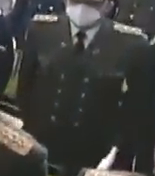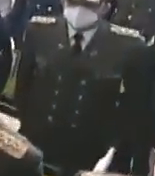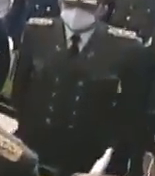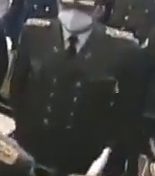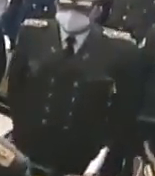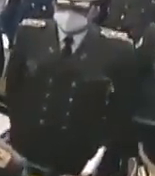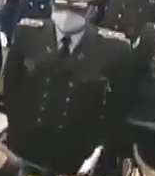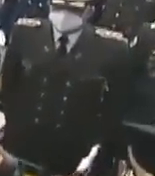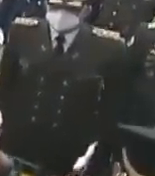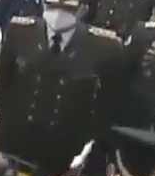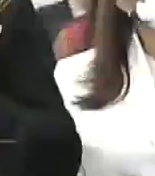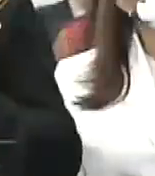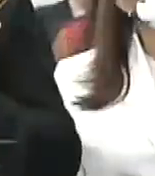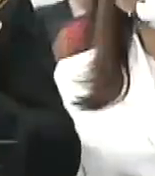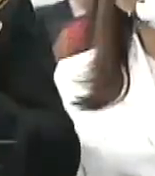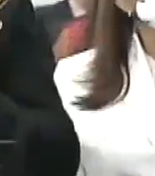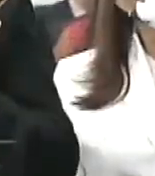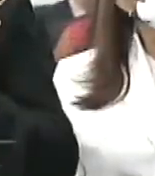Toque de oración